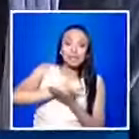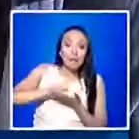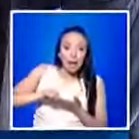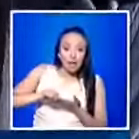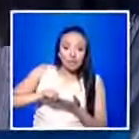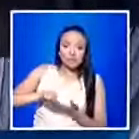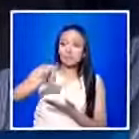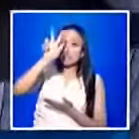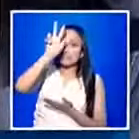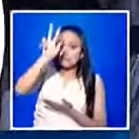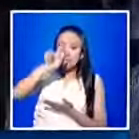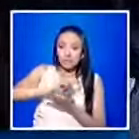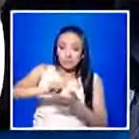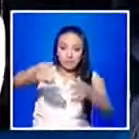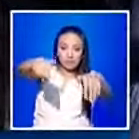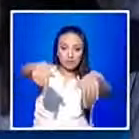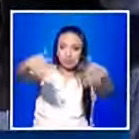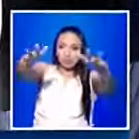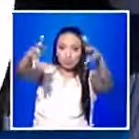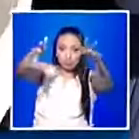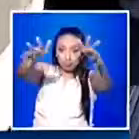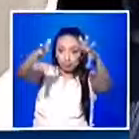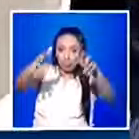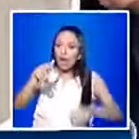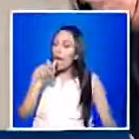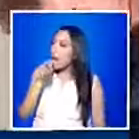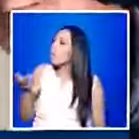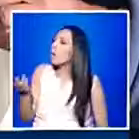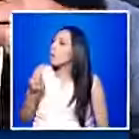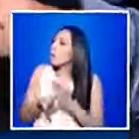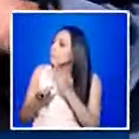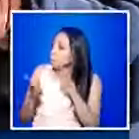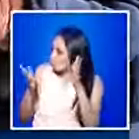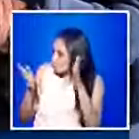tres semanas sin agua. Ahí está, no hay agua. ¿Qué pasó?